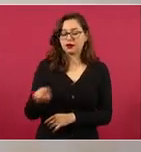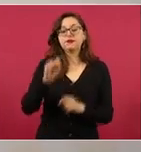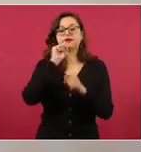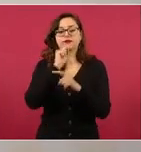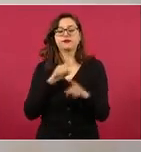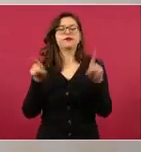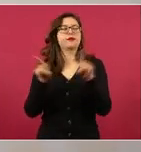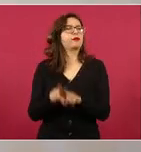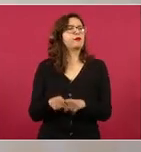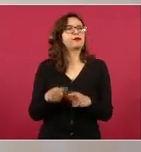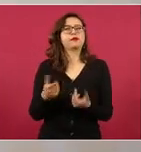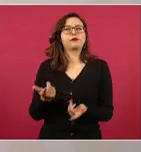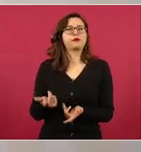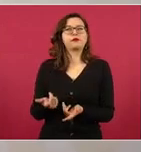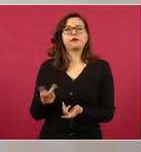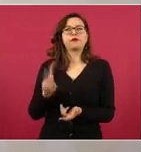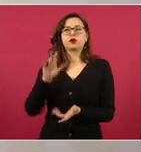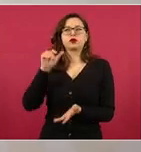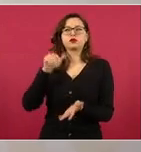igual,